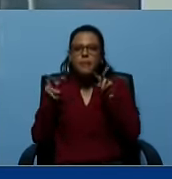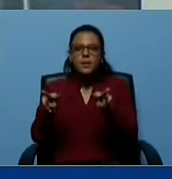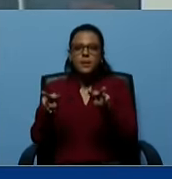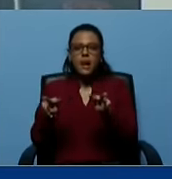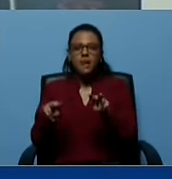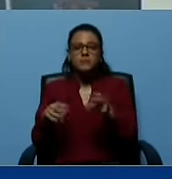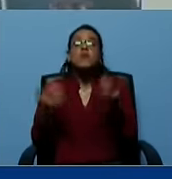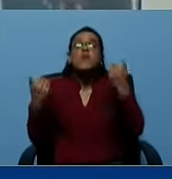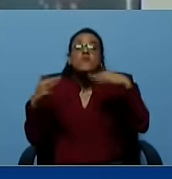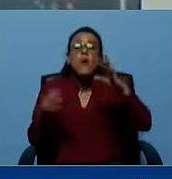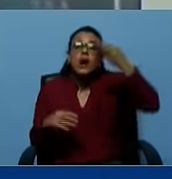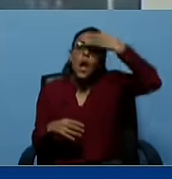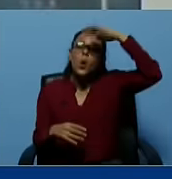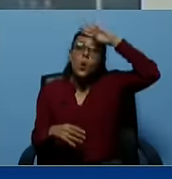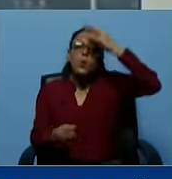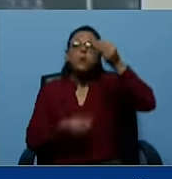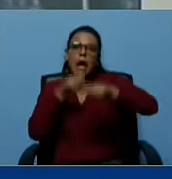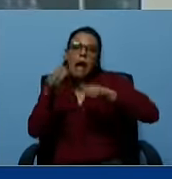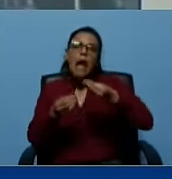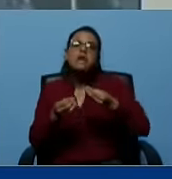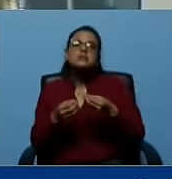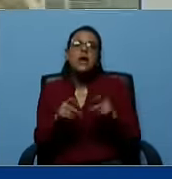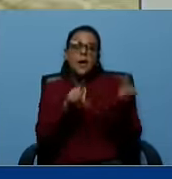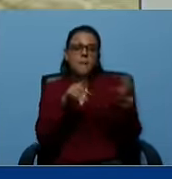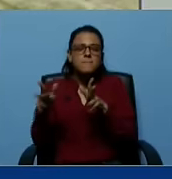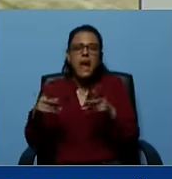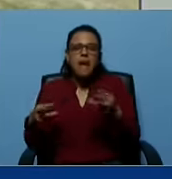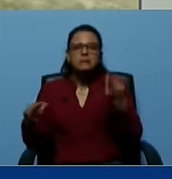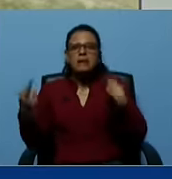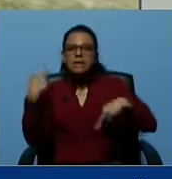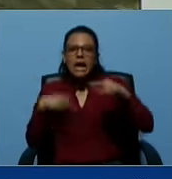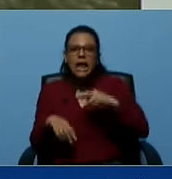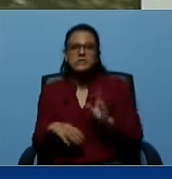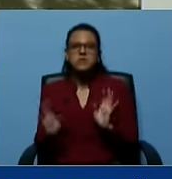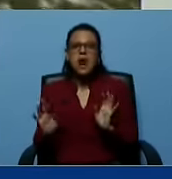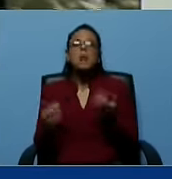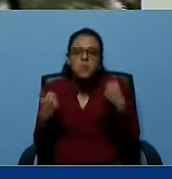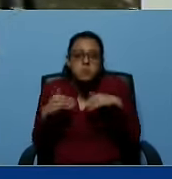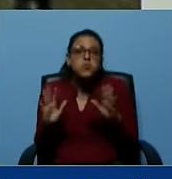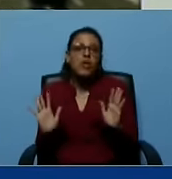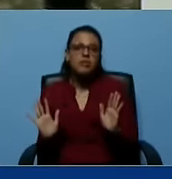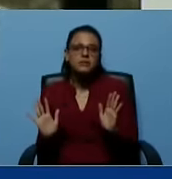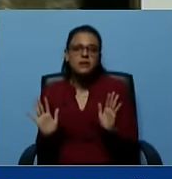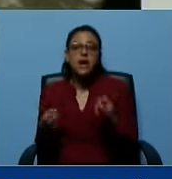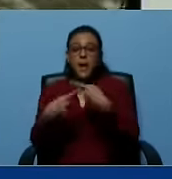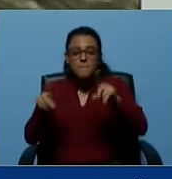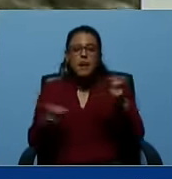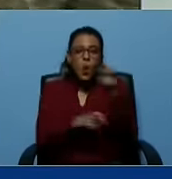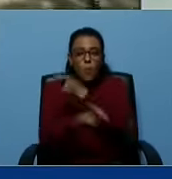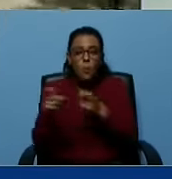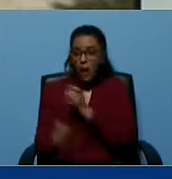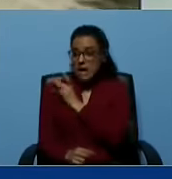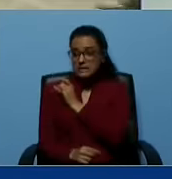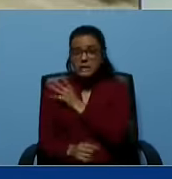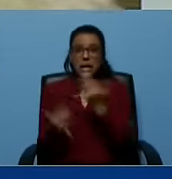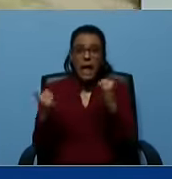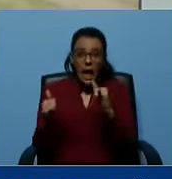Quizás Cuba tiene planes recreacionales. Nicaragua. Pero busquen. Chile tiene